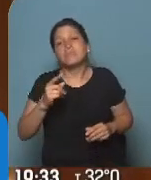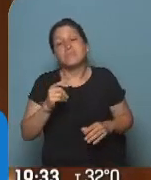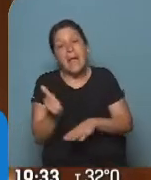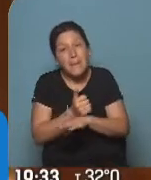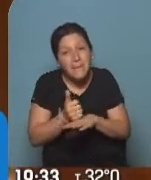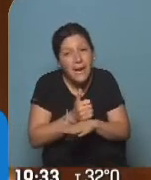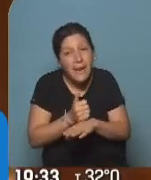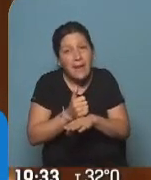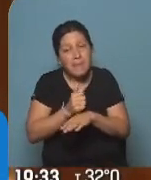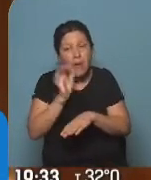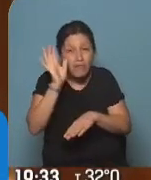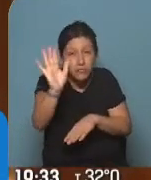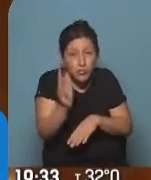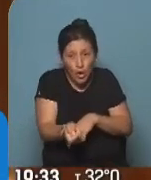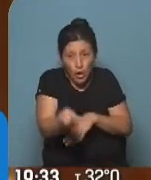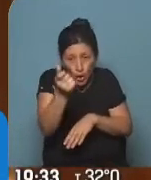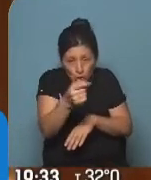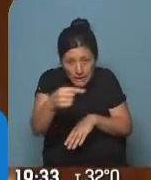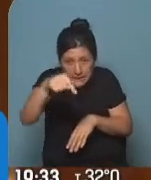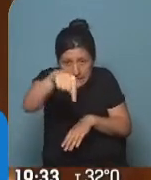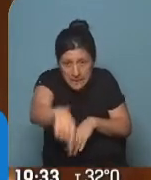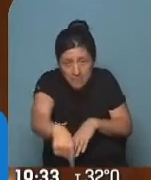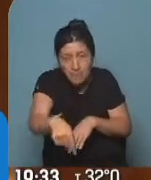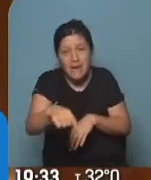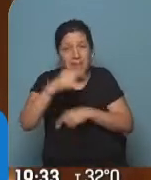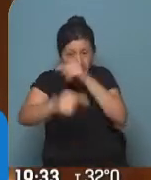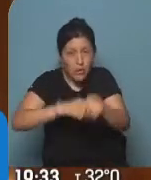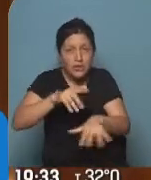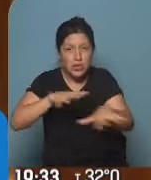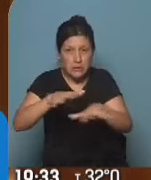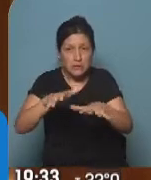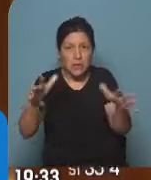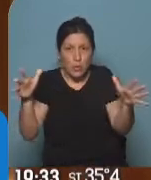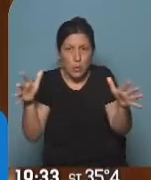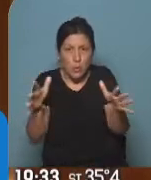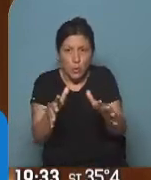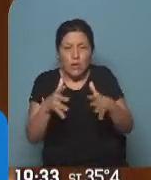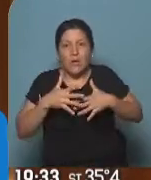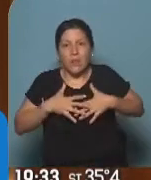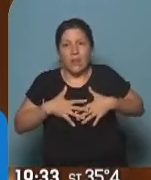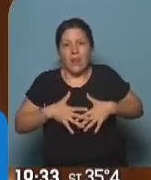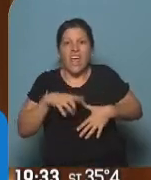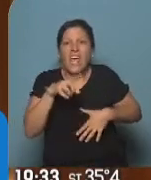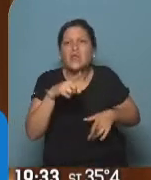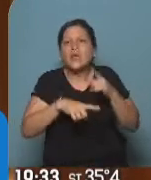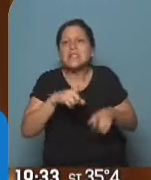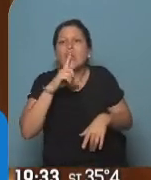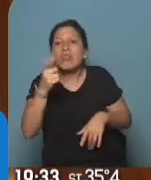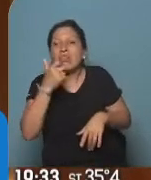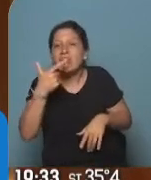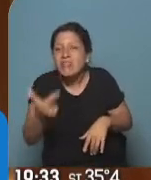contexto externo acompaña eso, que la situación se vaya descomprimiendo. Y la clave va a ser qué cuesta esto en términos de tasa, digamos.